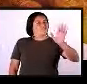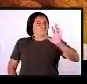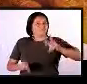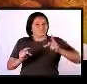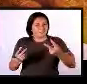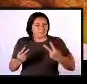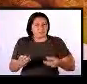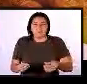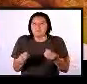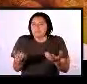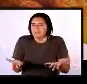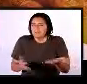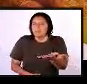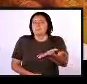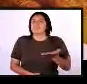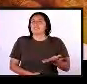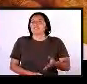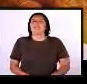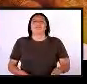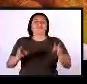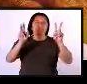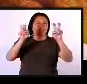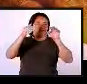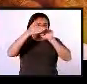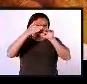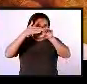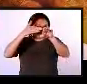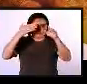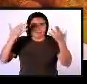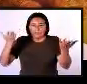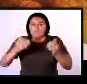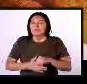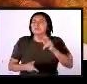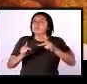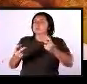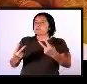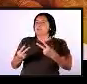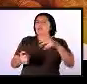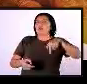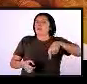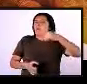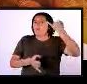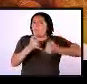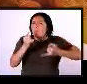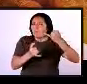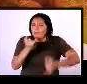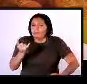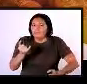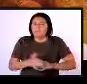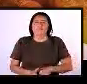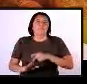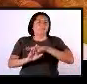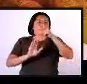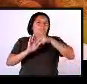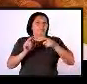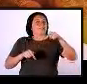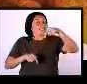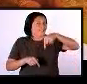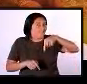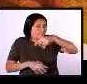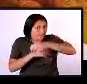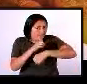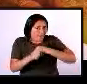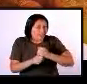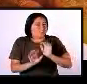Hola amigos, ¿cómo están? Bienvenidos a su programa Sin Barreras. Amigos, este es el último programa Sin Barreras, pero de este